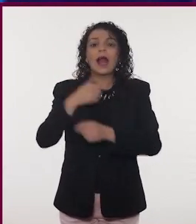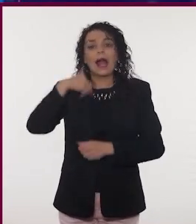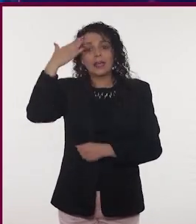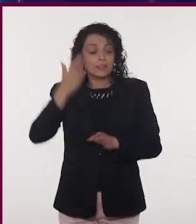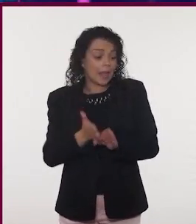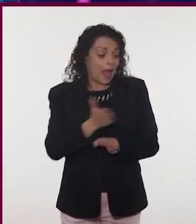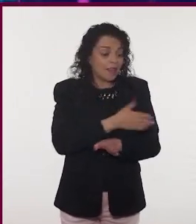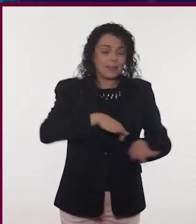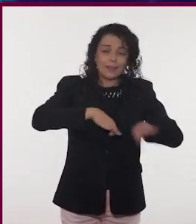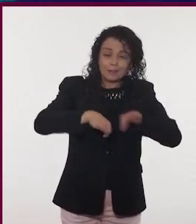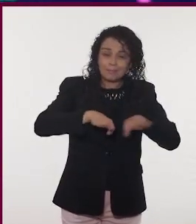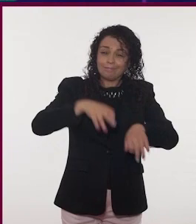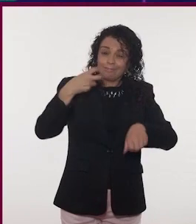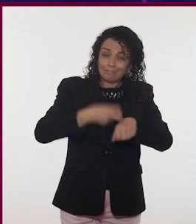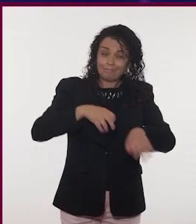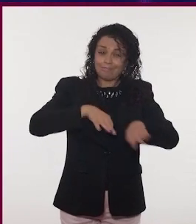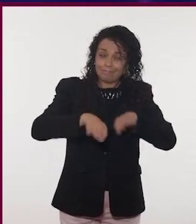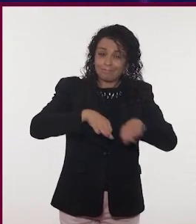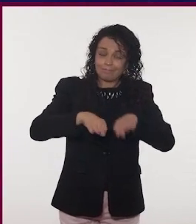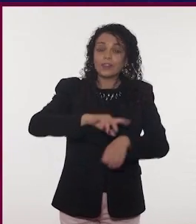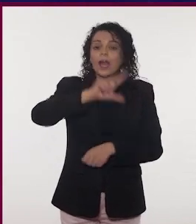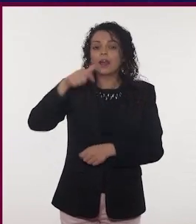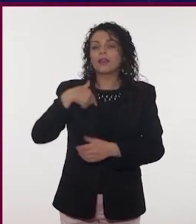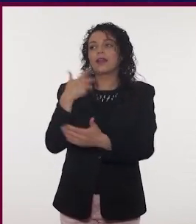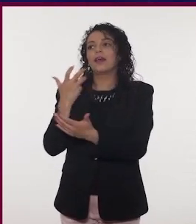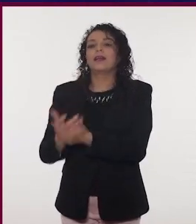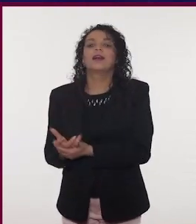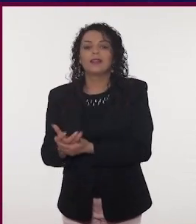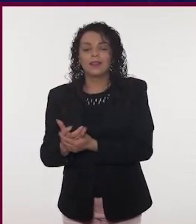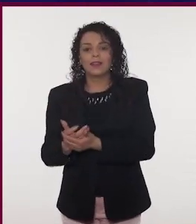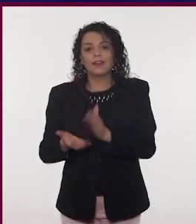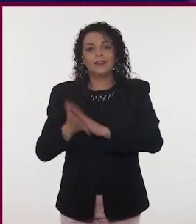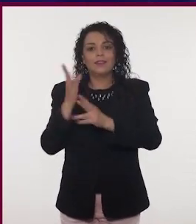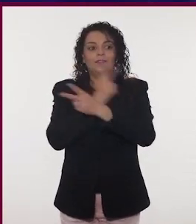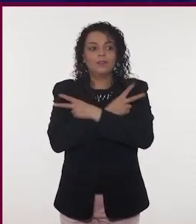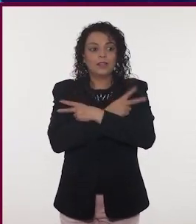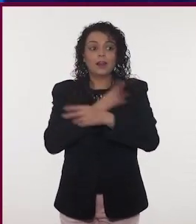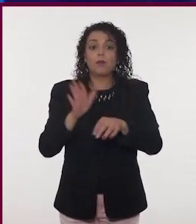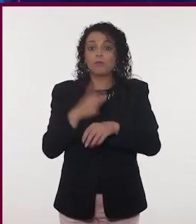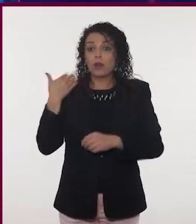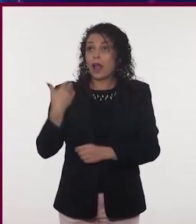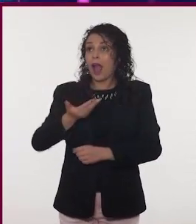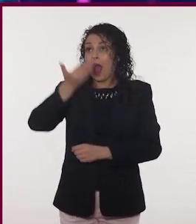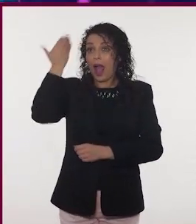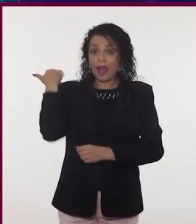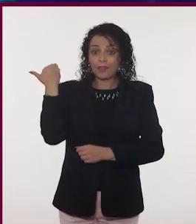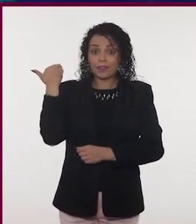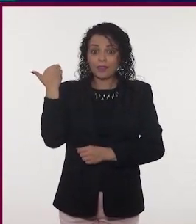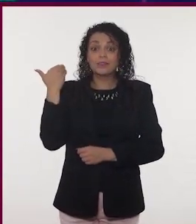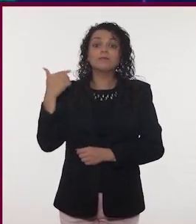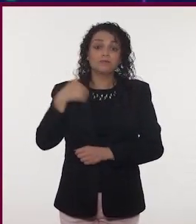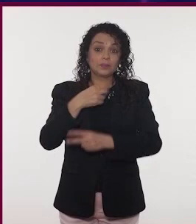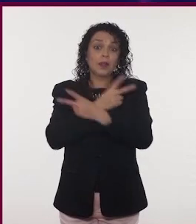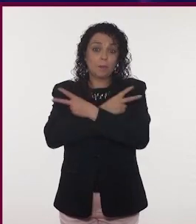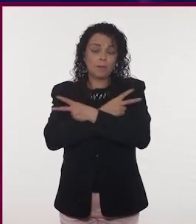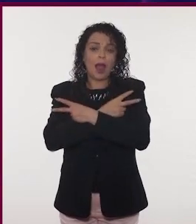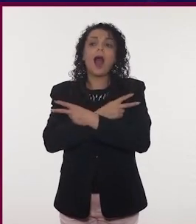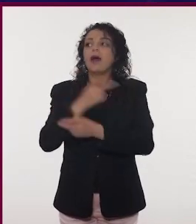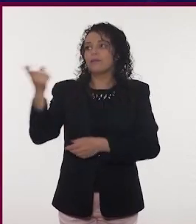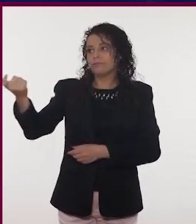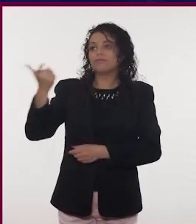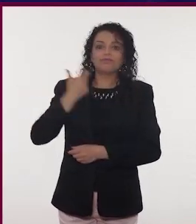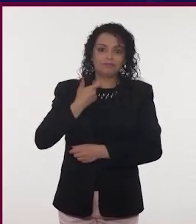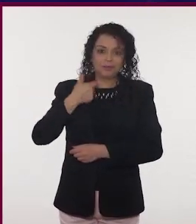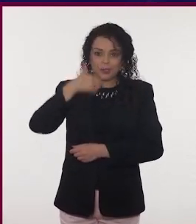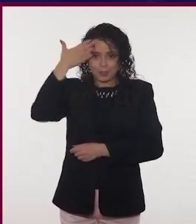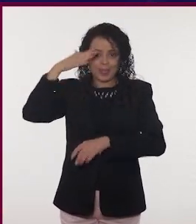días, chapearle, para poder tomar unos días de descanso. Porque yo antes pedía vacaciones y pues sabía que el dinero me caía, ¿no? Pero aquí, si no trabajo, pues no